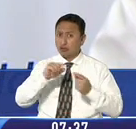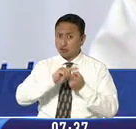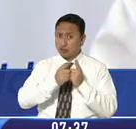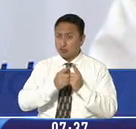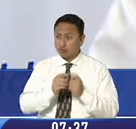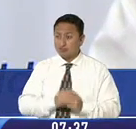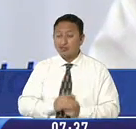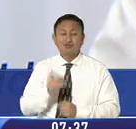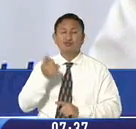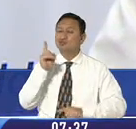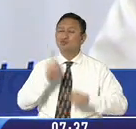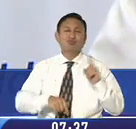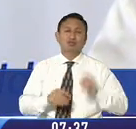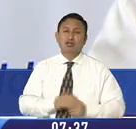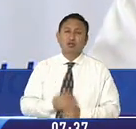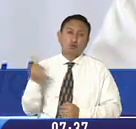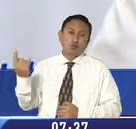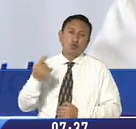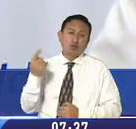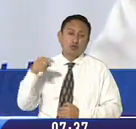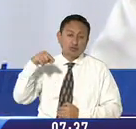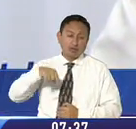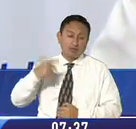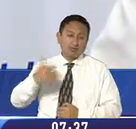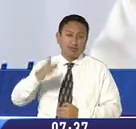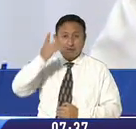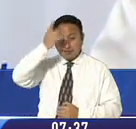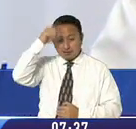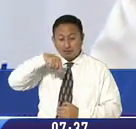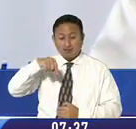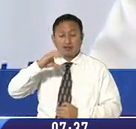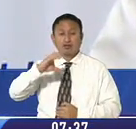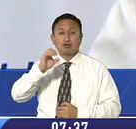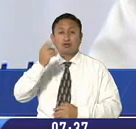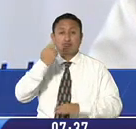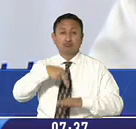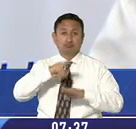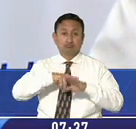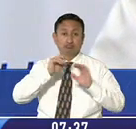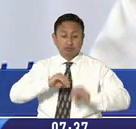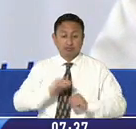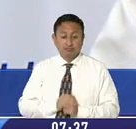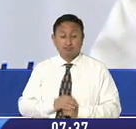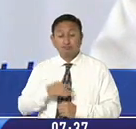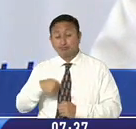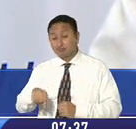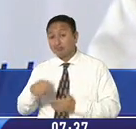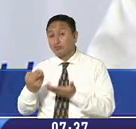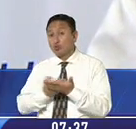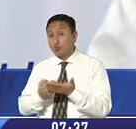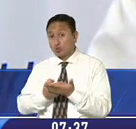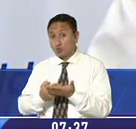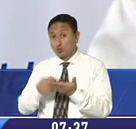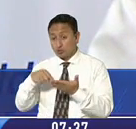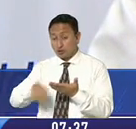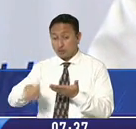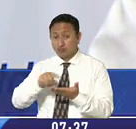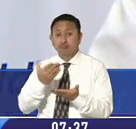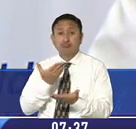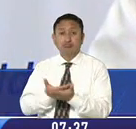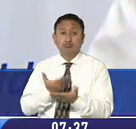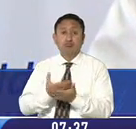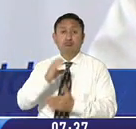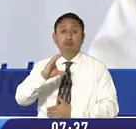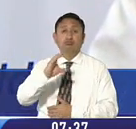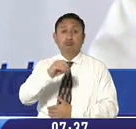Cantonal simplemente tiene que adaptarse a la resolución del Código Nacional. Nosotros vamos a tener una reunión de la Mesa de Salud donde vamos a proponer al COE ciertas medidas